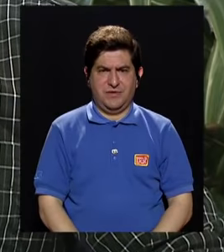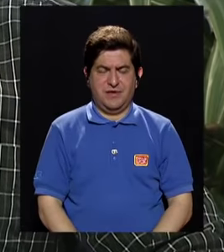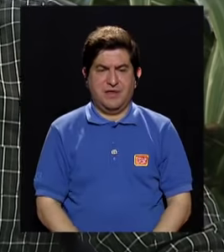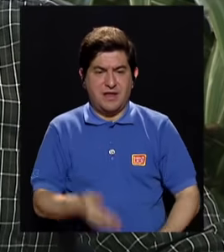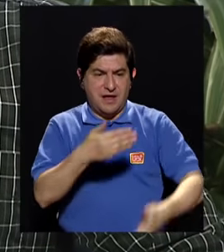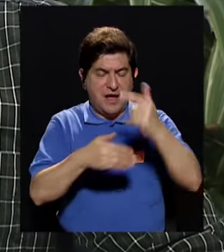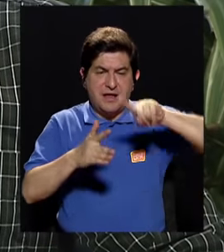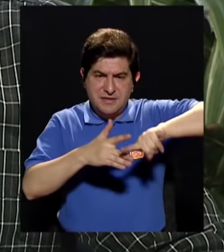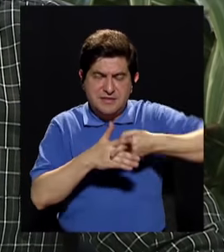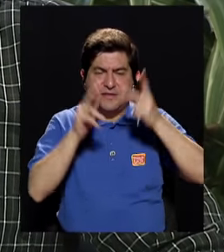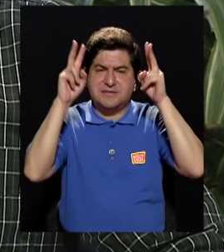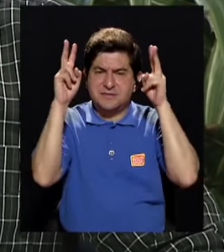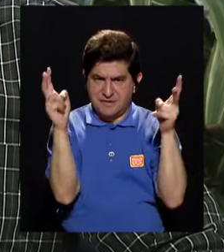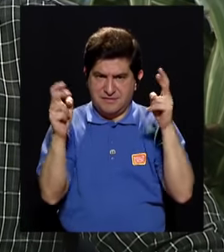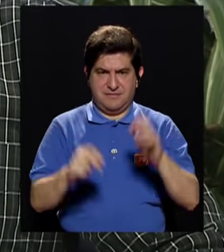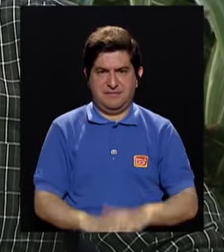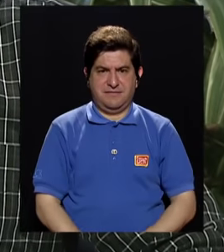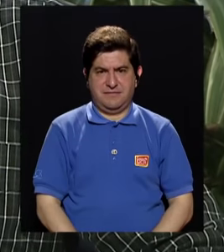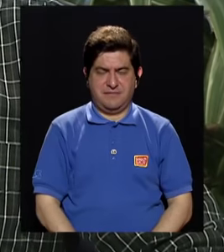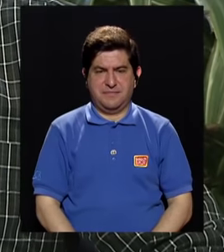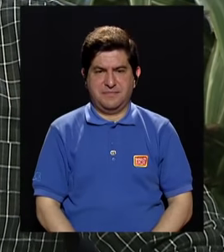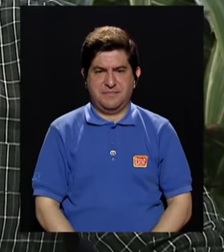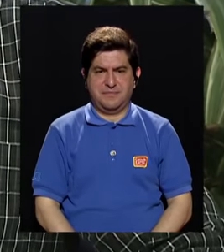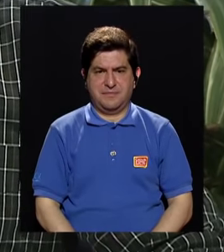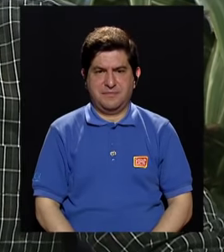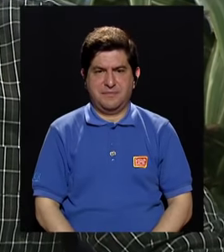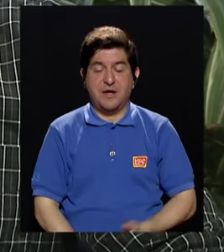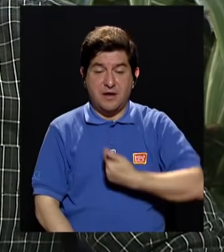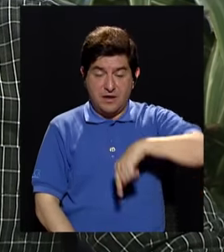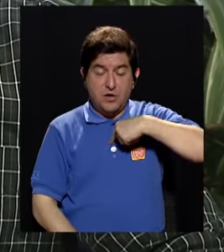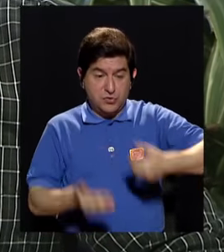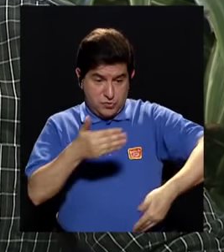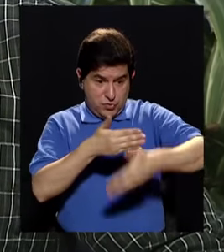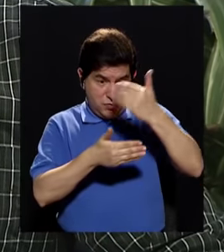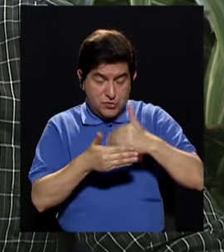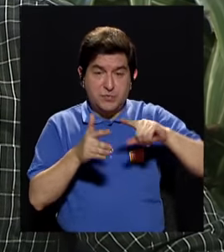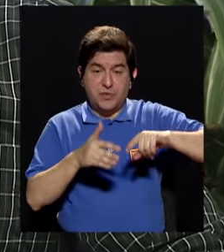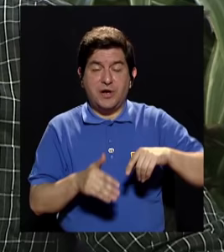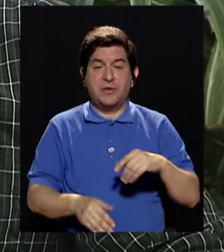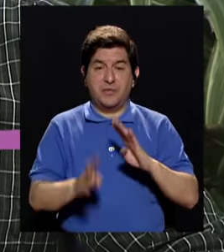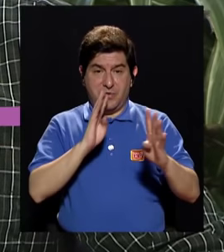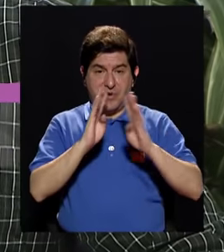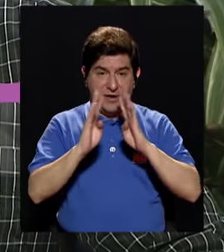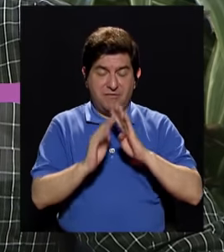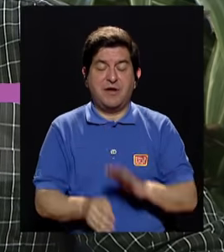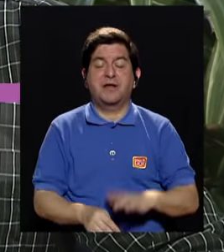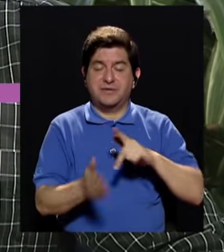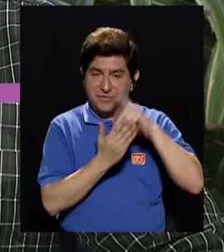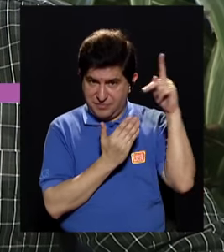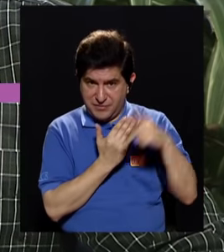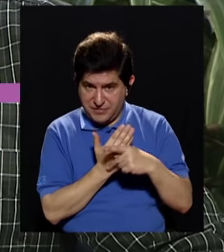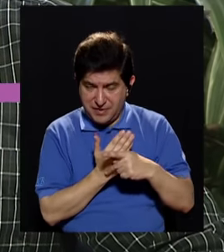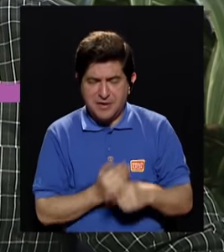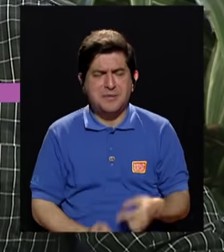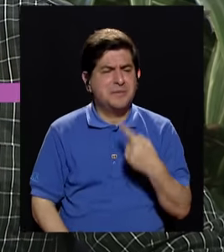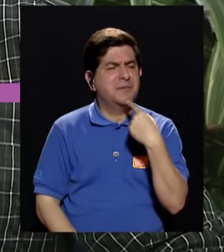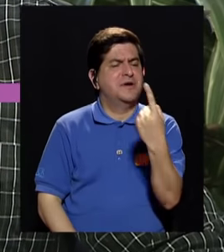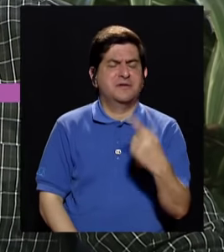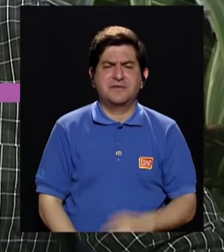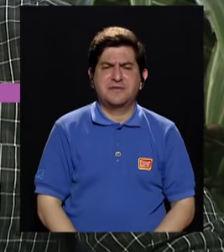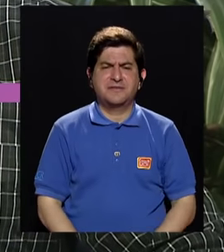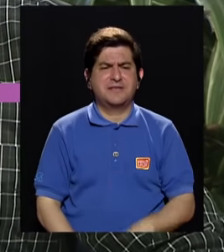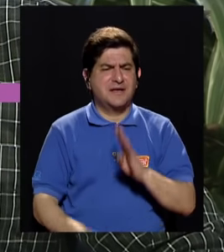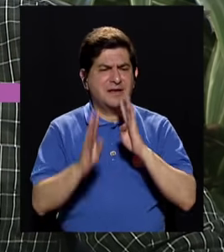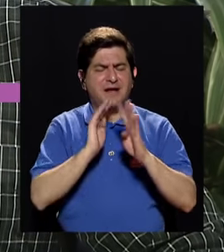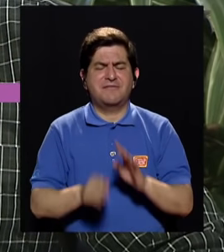cuando estábamos introduciendo el tema y antes incluso de previo a al programa comentábamos de que muchas veces cuando